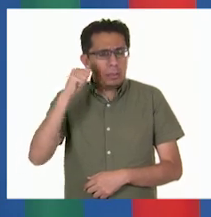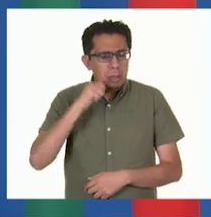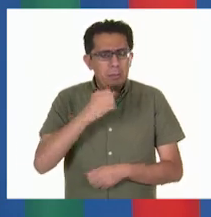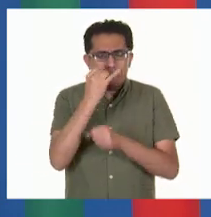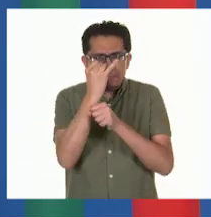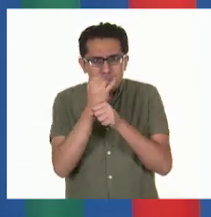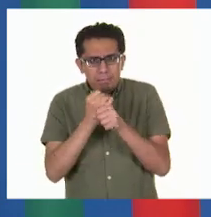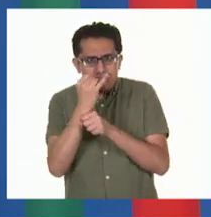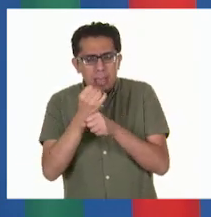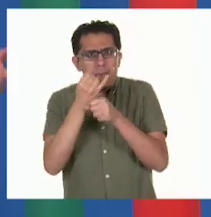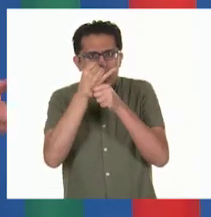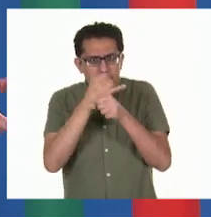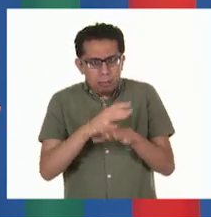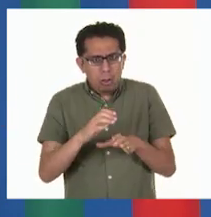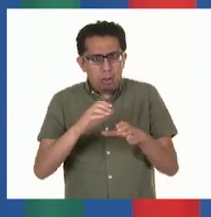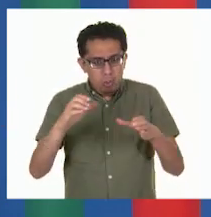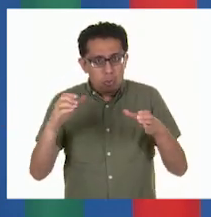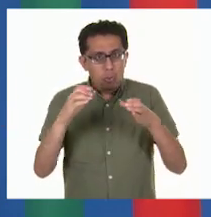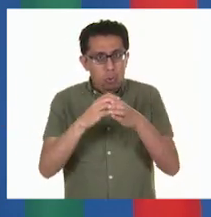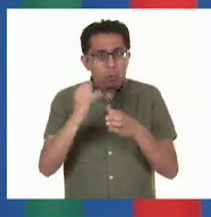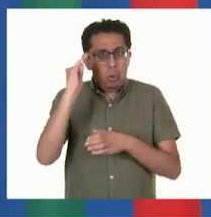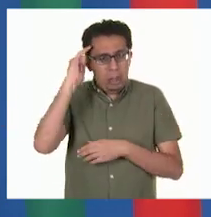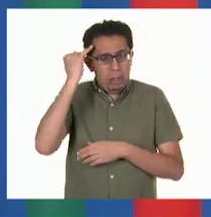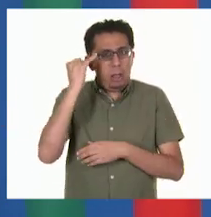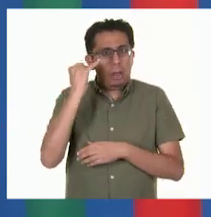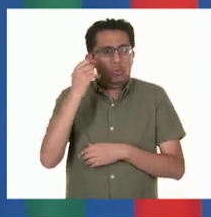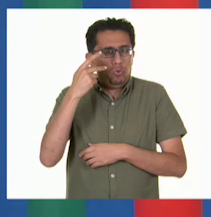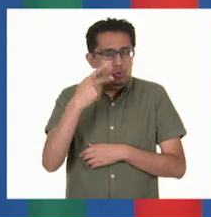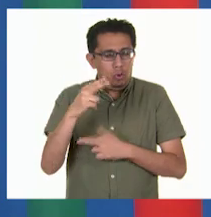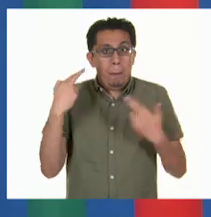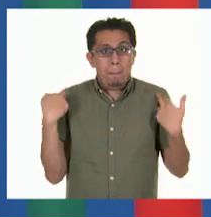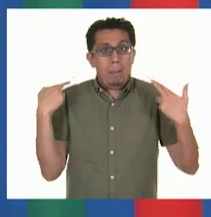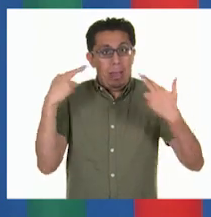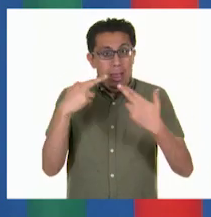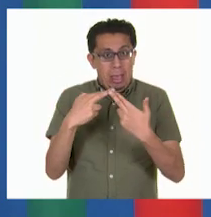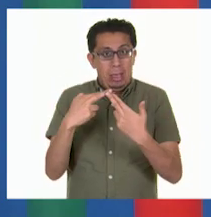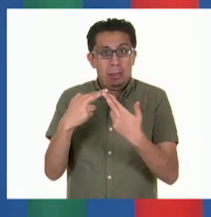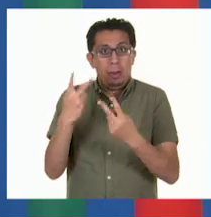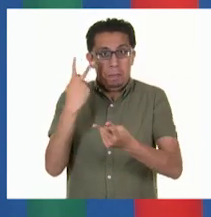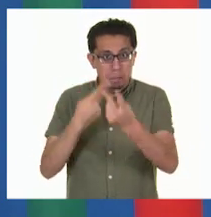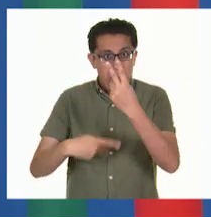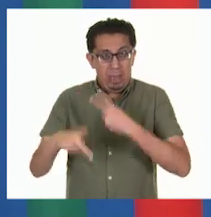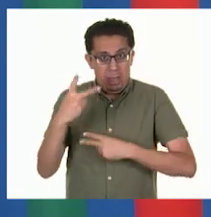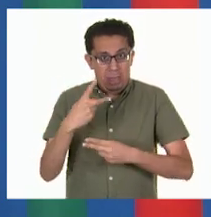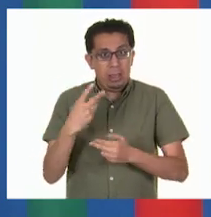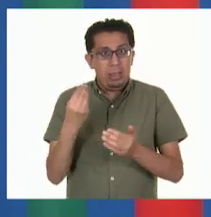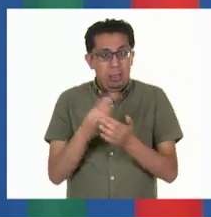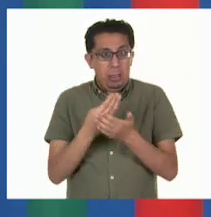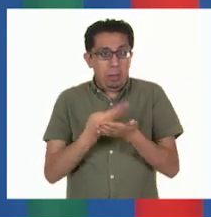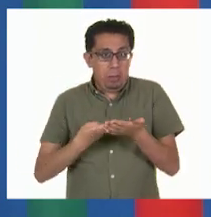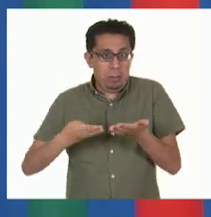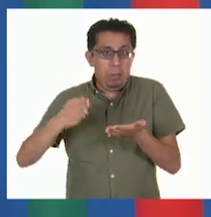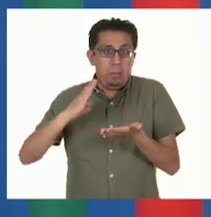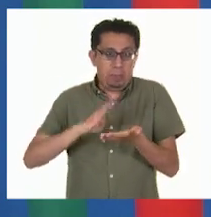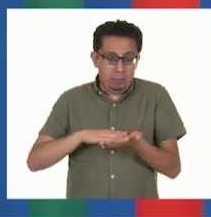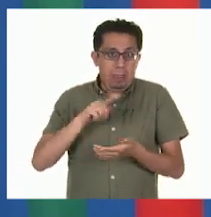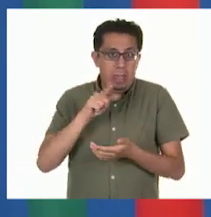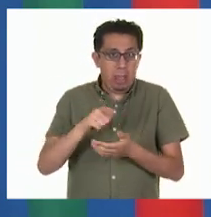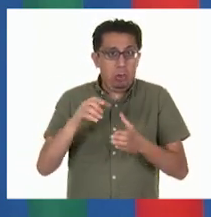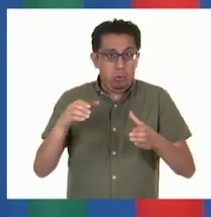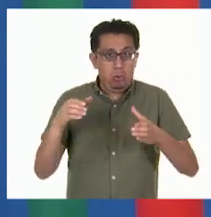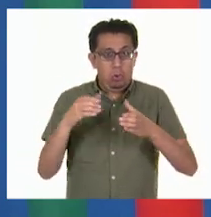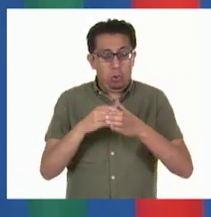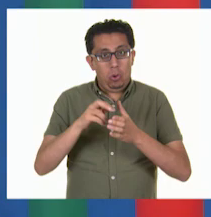originario al cual pertenece el maestro o maestra que viene a darnos la clase bilingüe. En este caso, los rarámuris o tarahumaras.